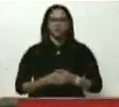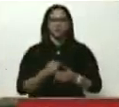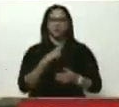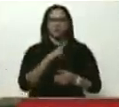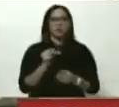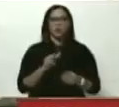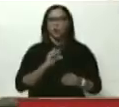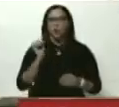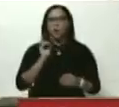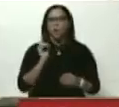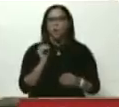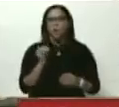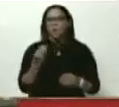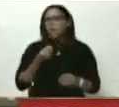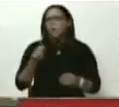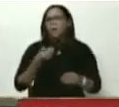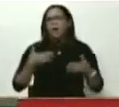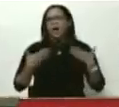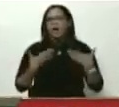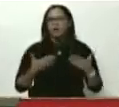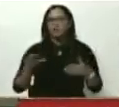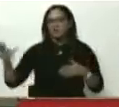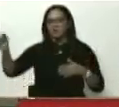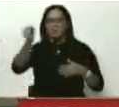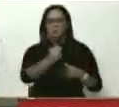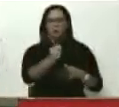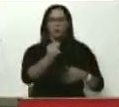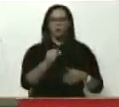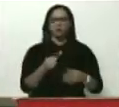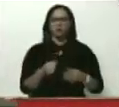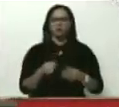no es como para alegrarse que los gringos la hayan puesto ahí, porque como la pusieron, la quitan.